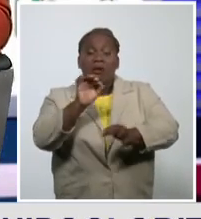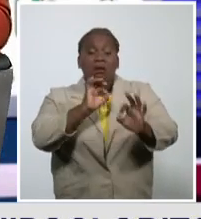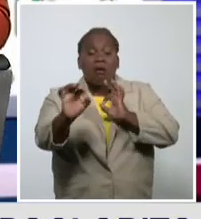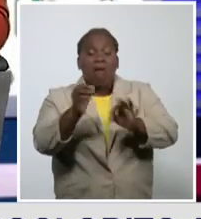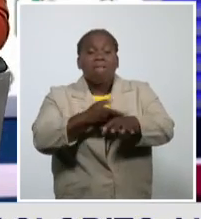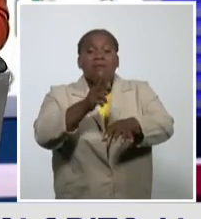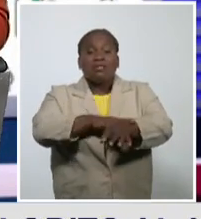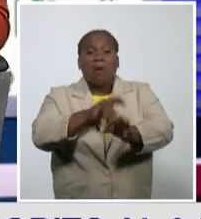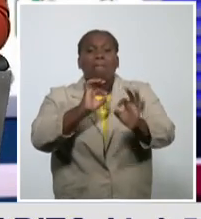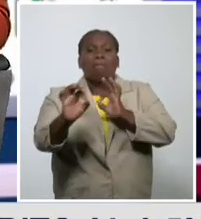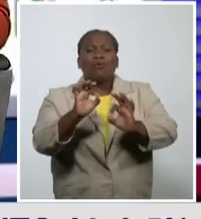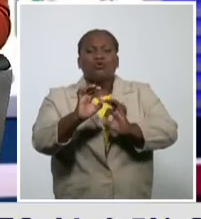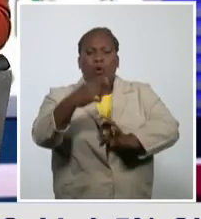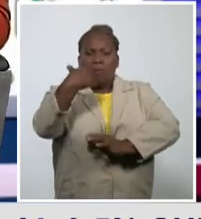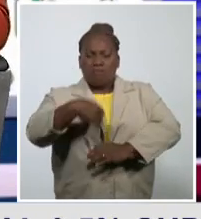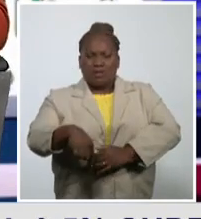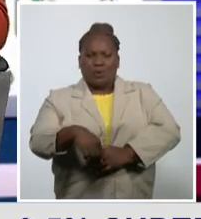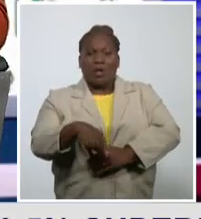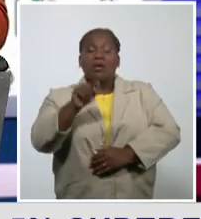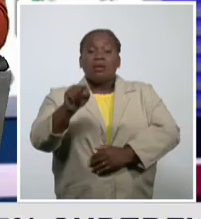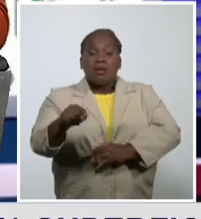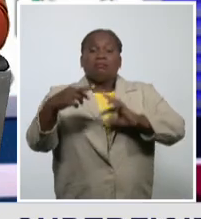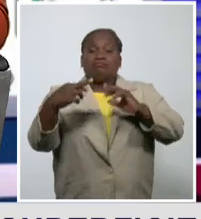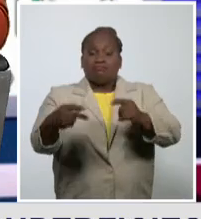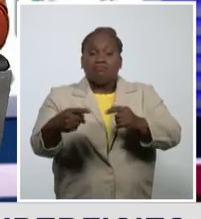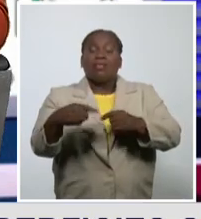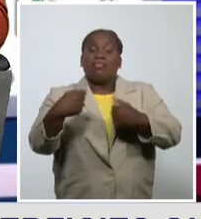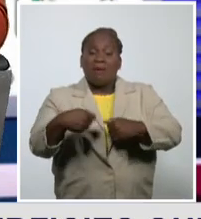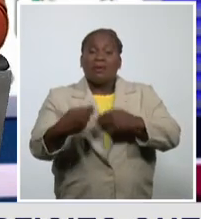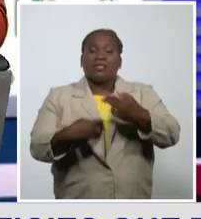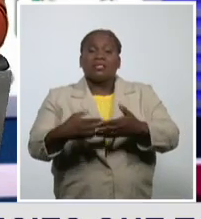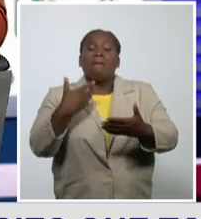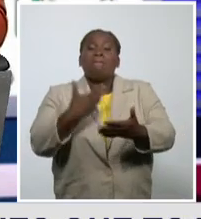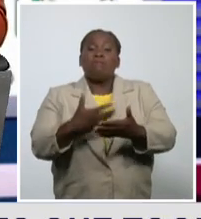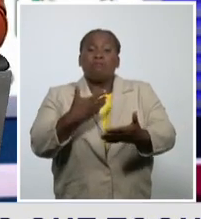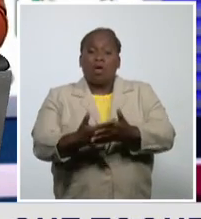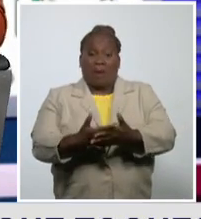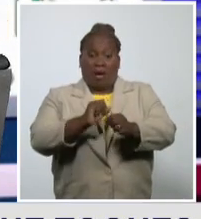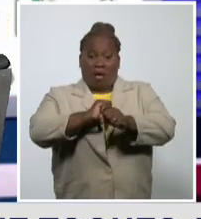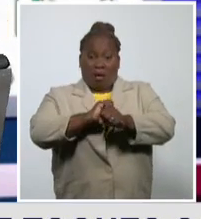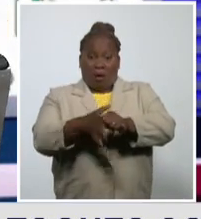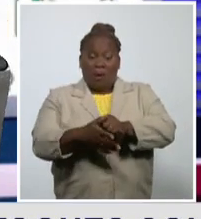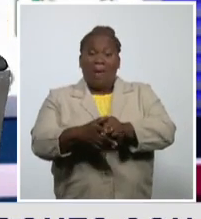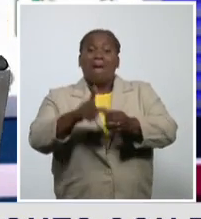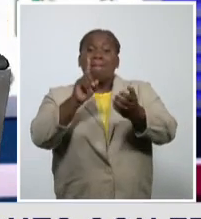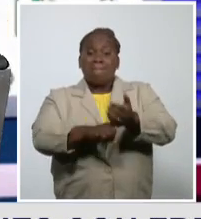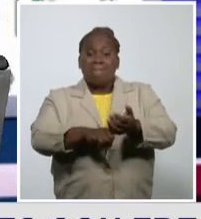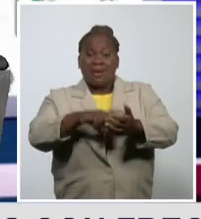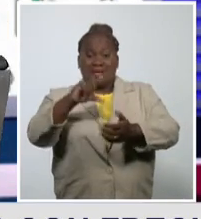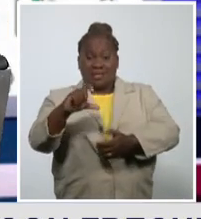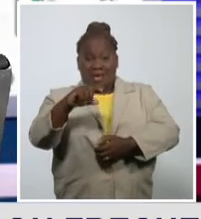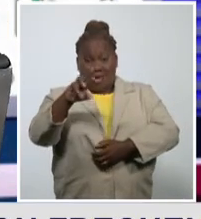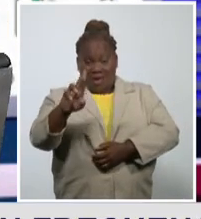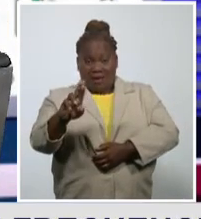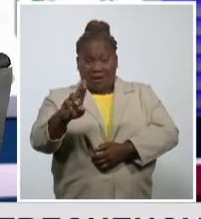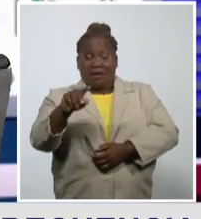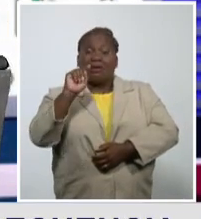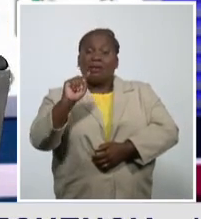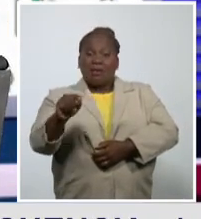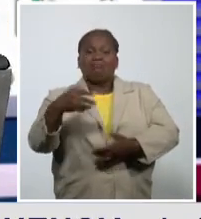Volvió a insistir en el tema de la realización de los test diagnósticos y también sobre el PCR, que es la prueba confirmatoria de la